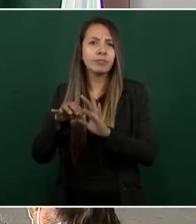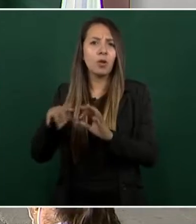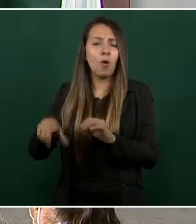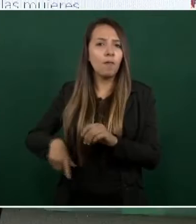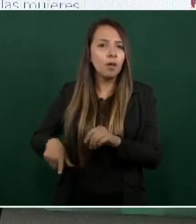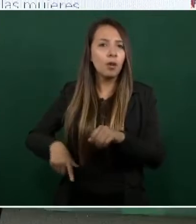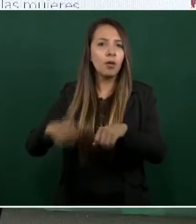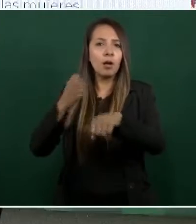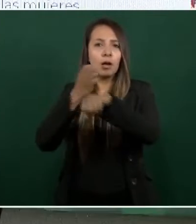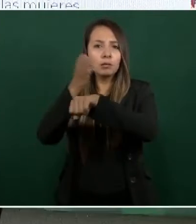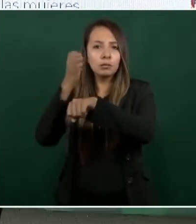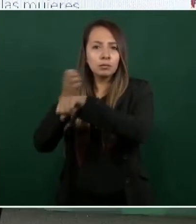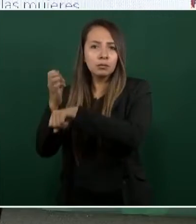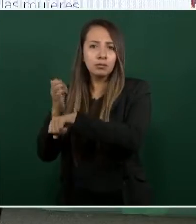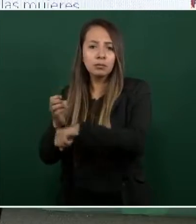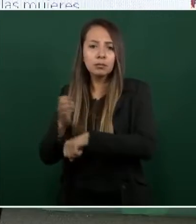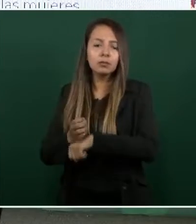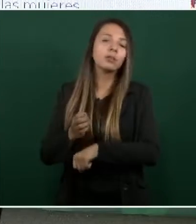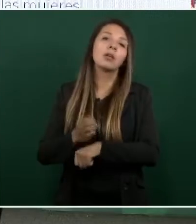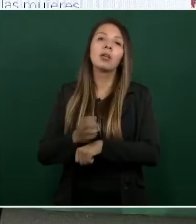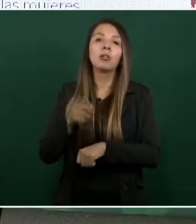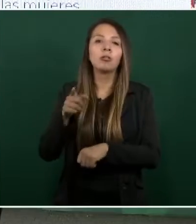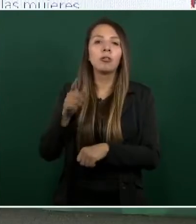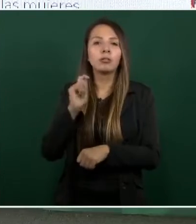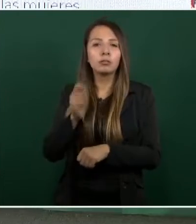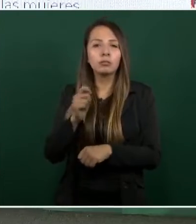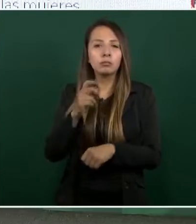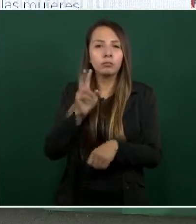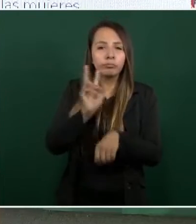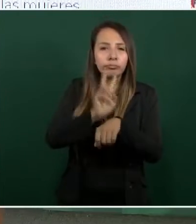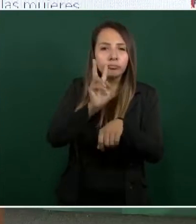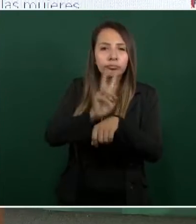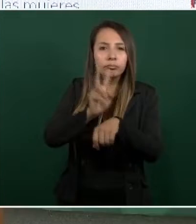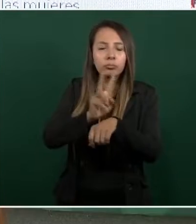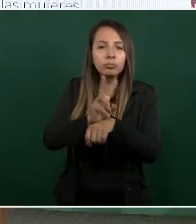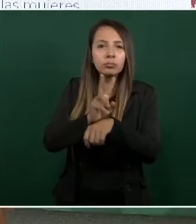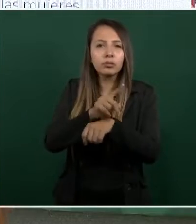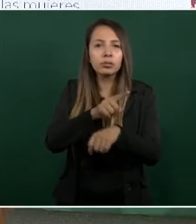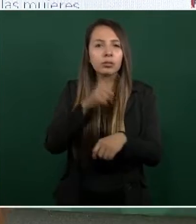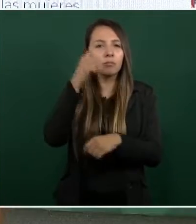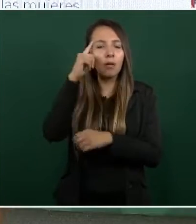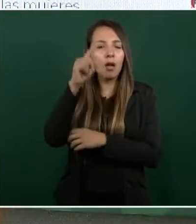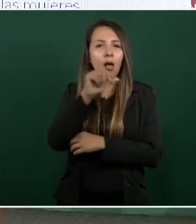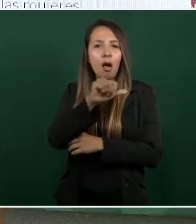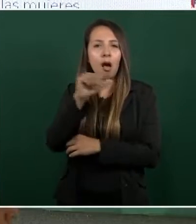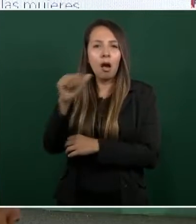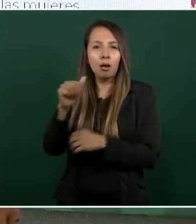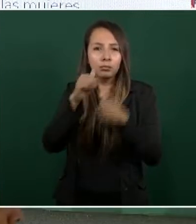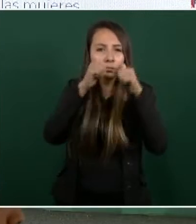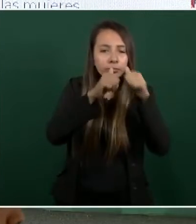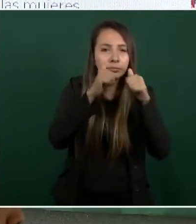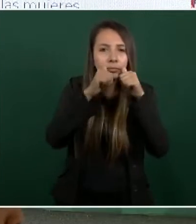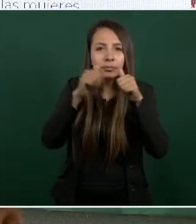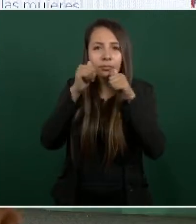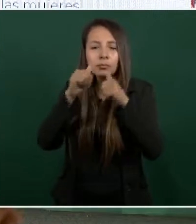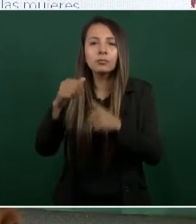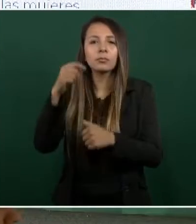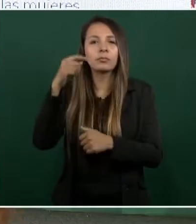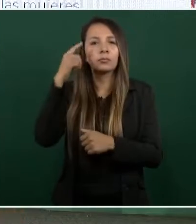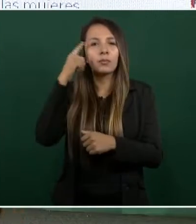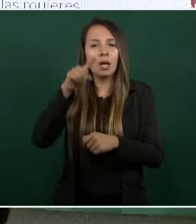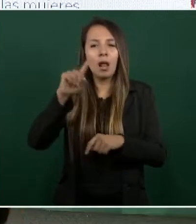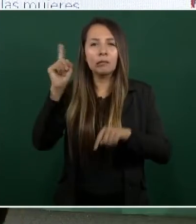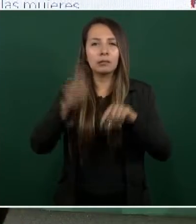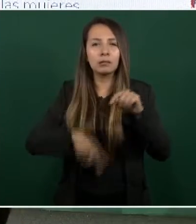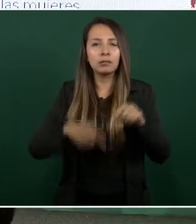gobiernos estatales, como la verificación de los centros de atención a las adicciones, el combate a la extorsión telefónica